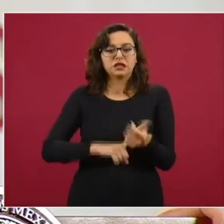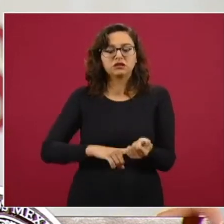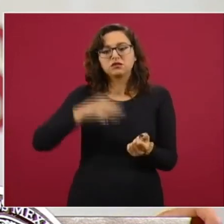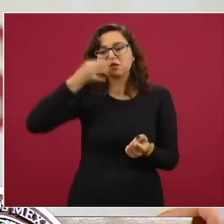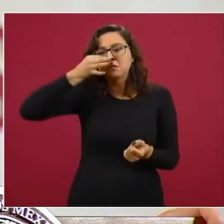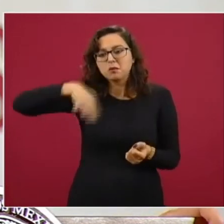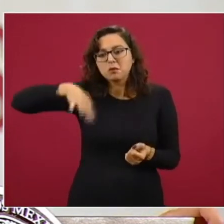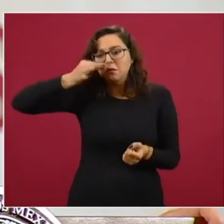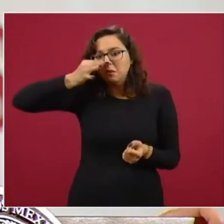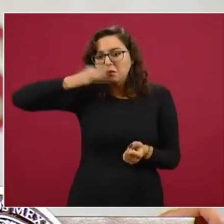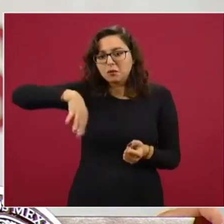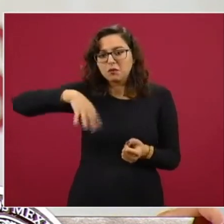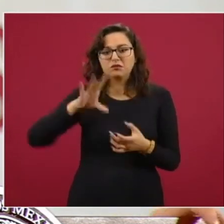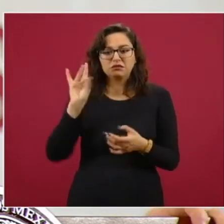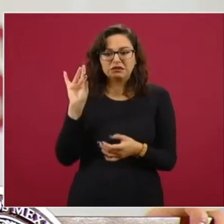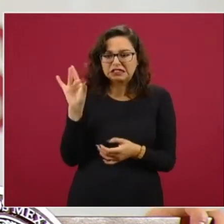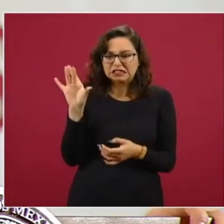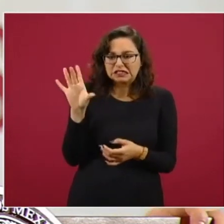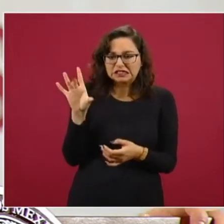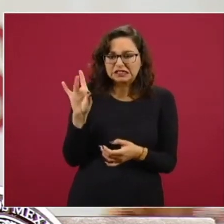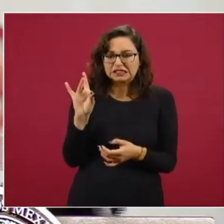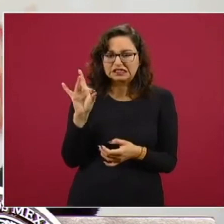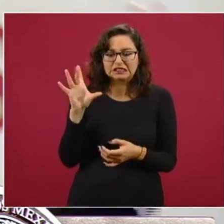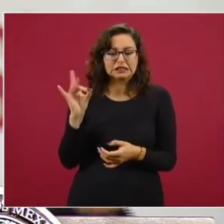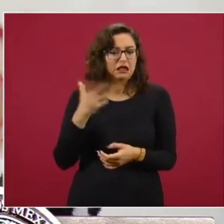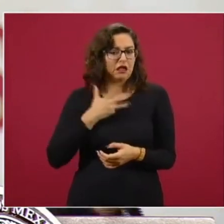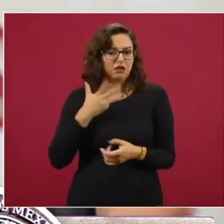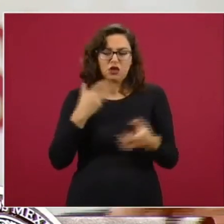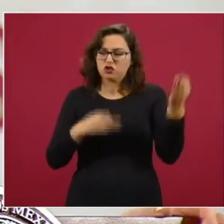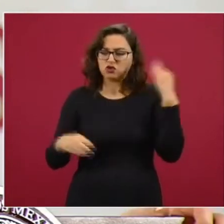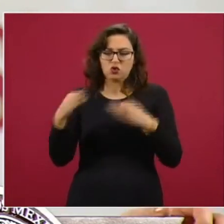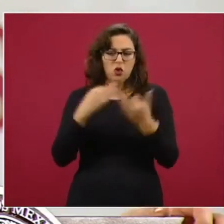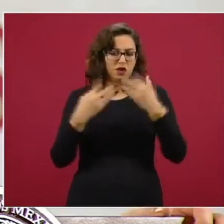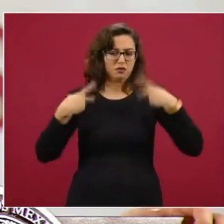hay una sustancia espesa que todos producimos de manera